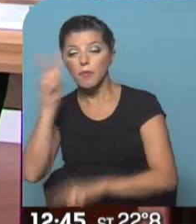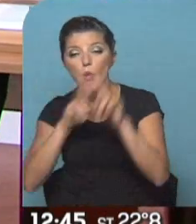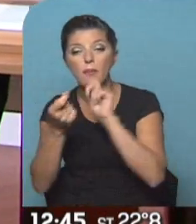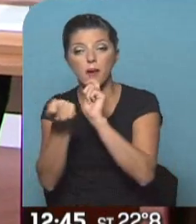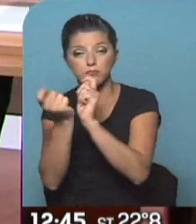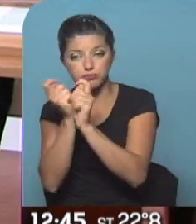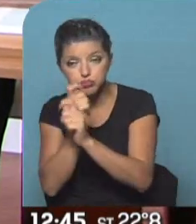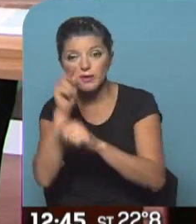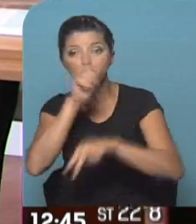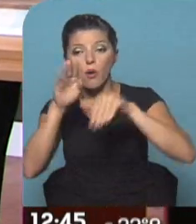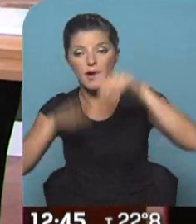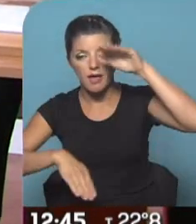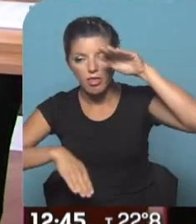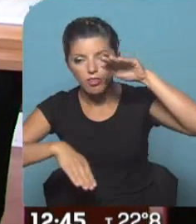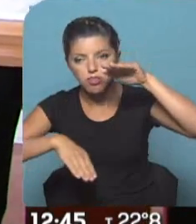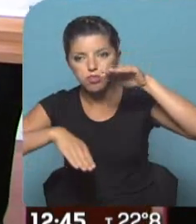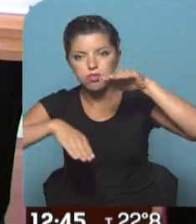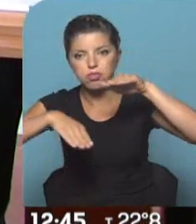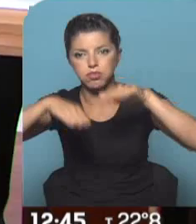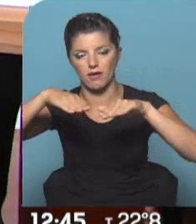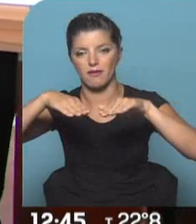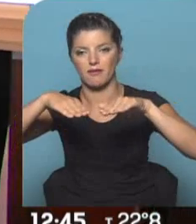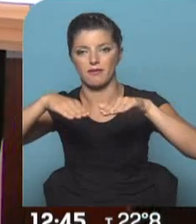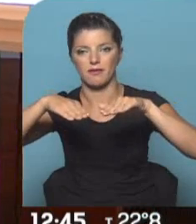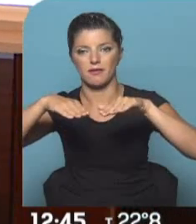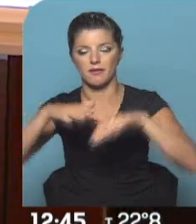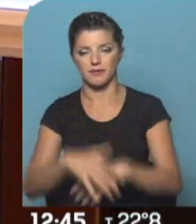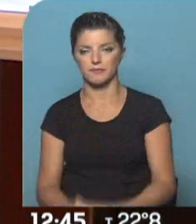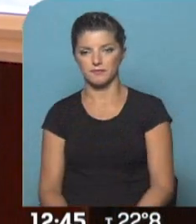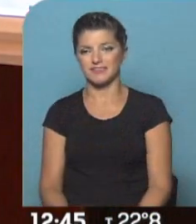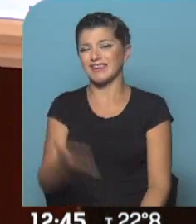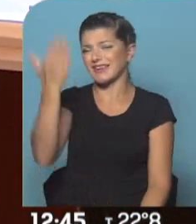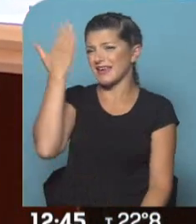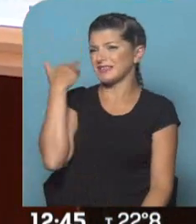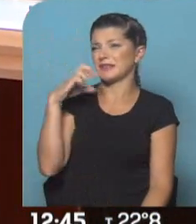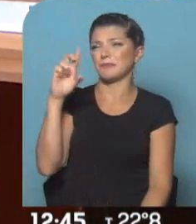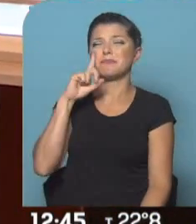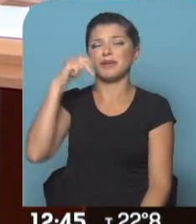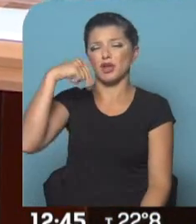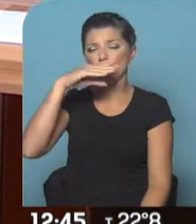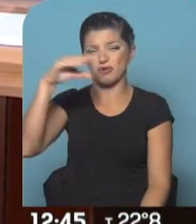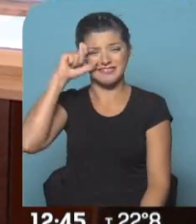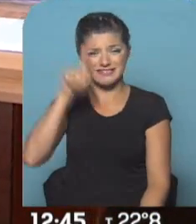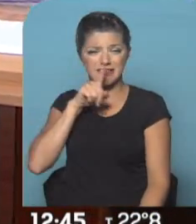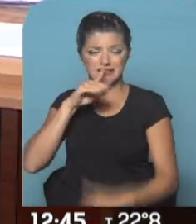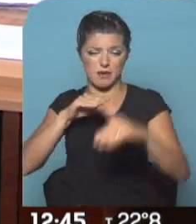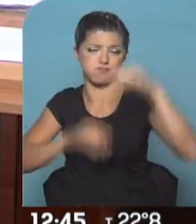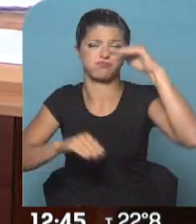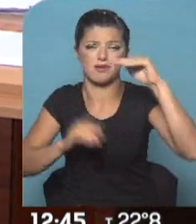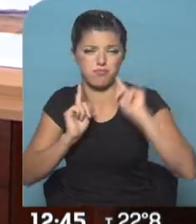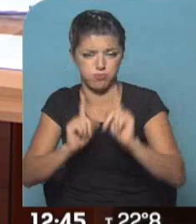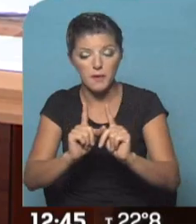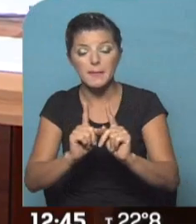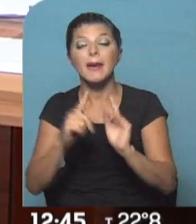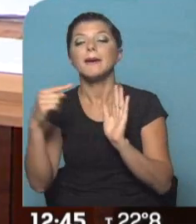inequidad que implementó el modelo pinochetista y que se perpetuó durante la democracia, Bachelet